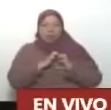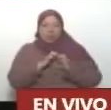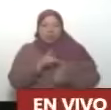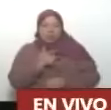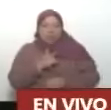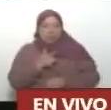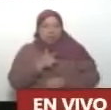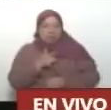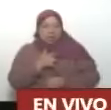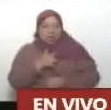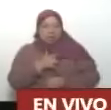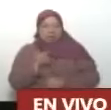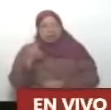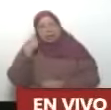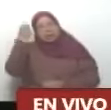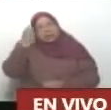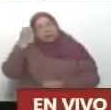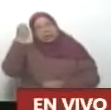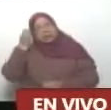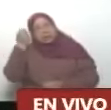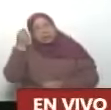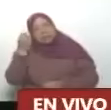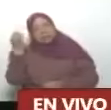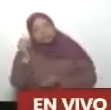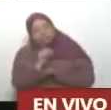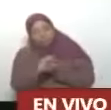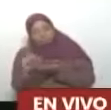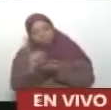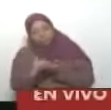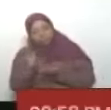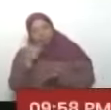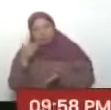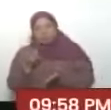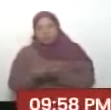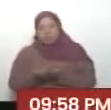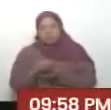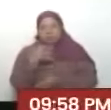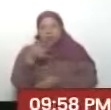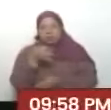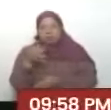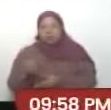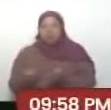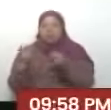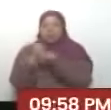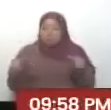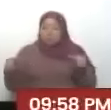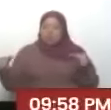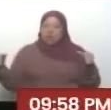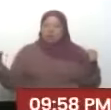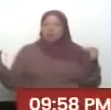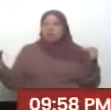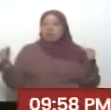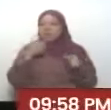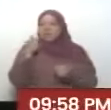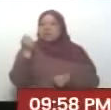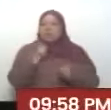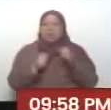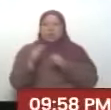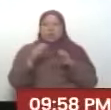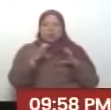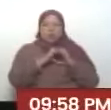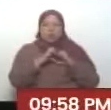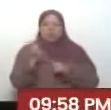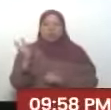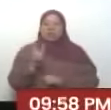la música o en momentos que Venezuela necesita una canción que sea contundente para las masas y tocó, yo creo que el corazón